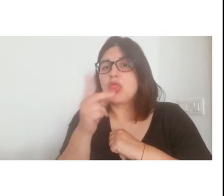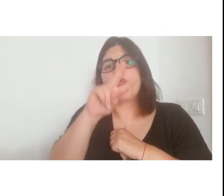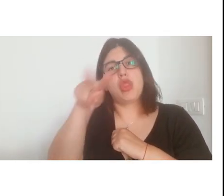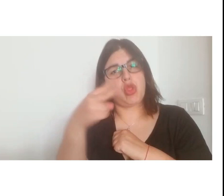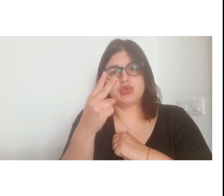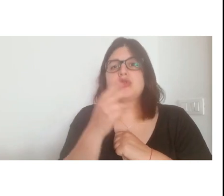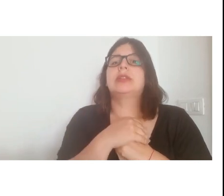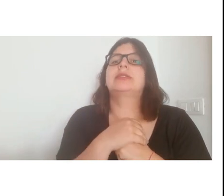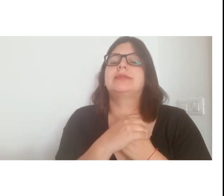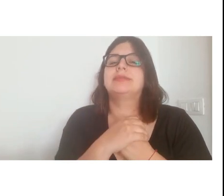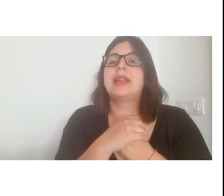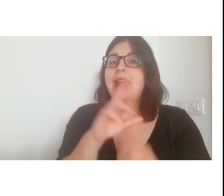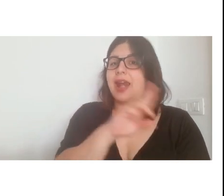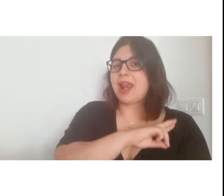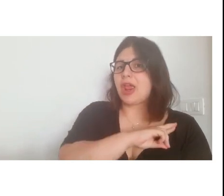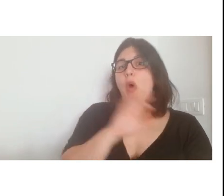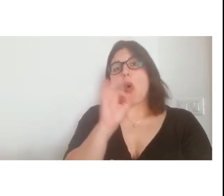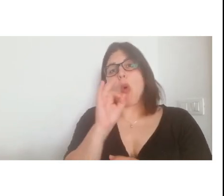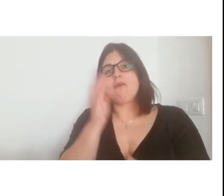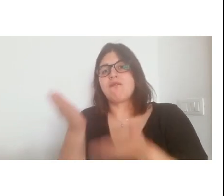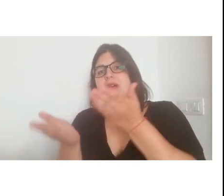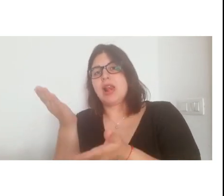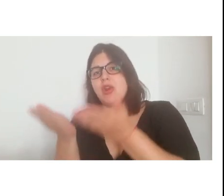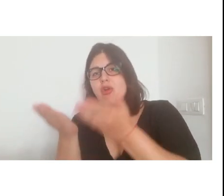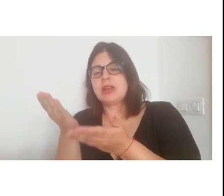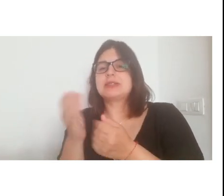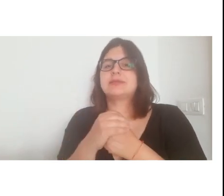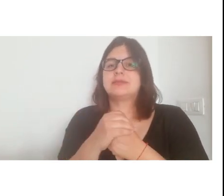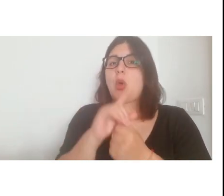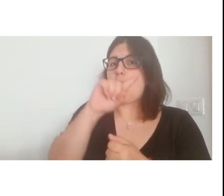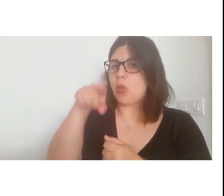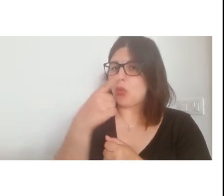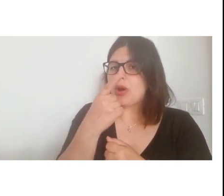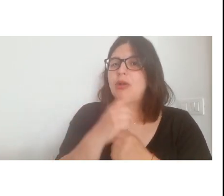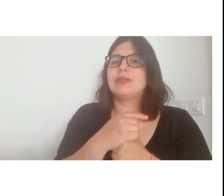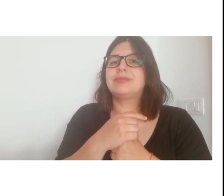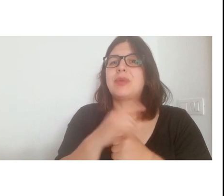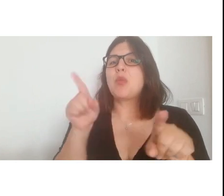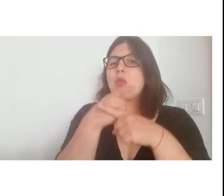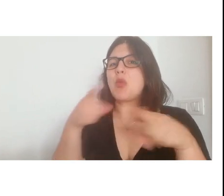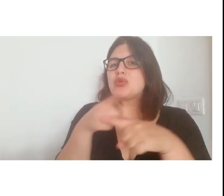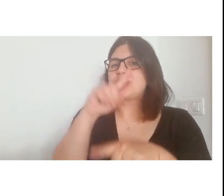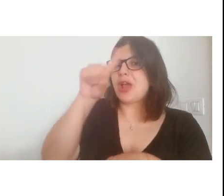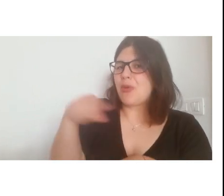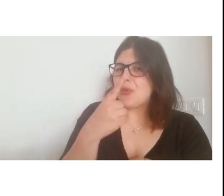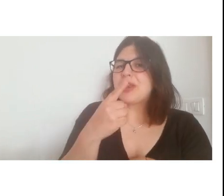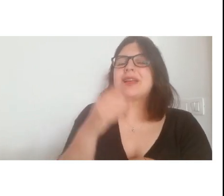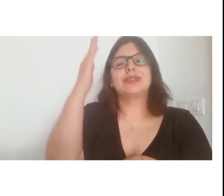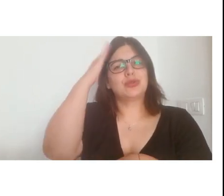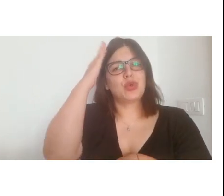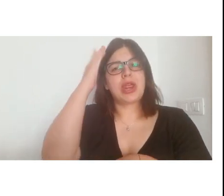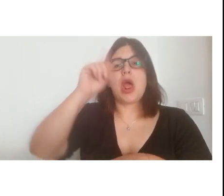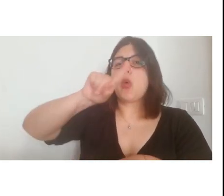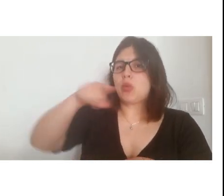sesións semanais, religión ou valores sociais e cívicos, 1, obradoiro musical, 1, e titoría,